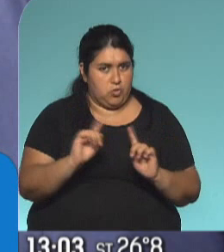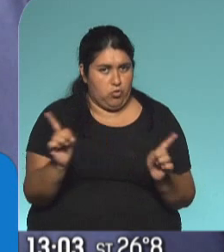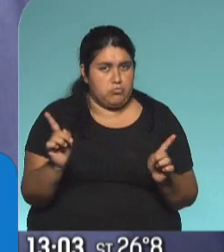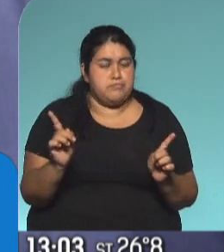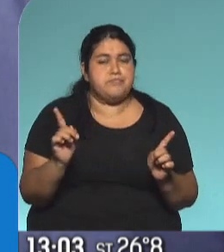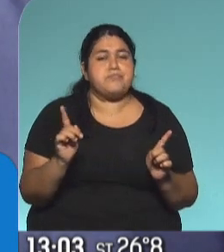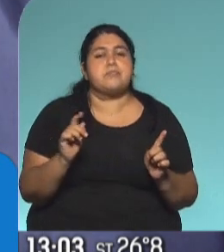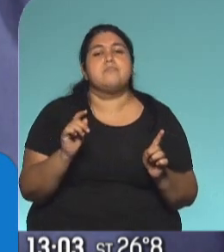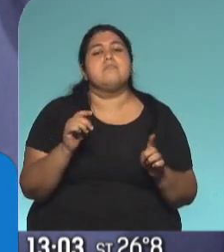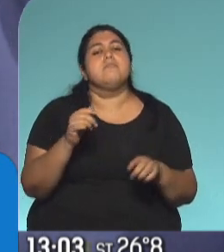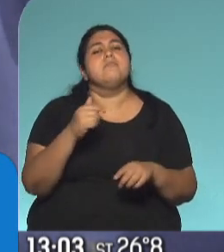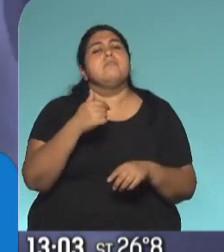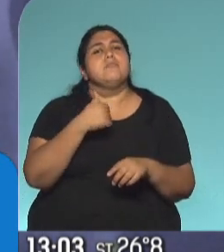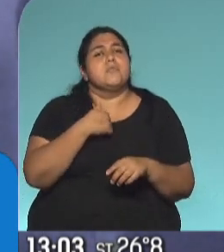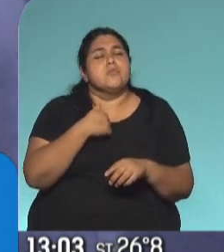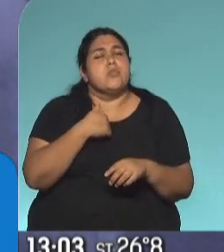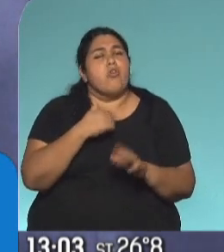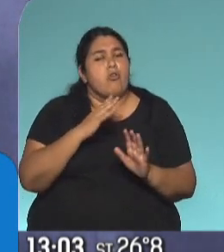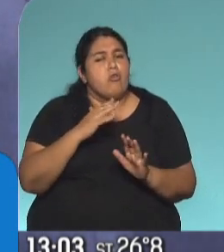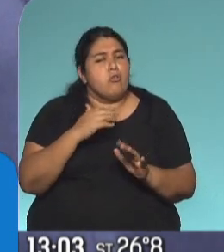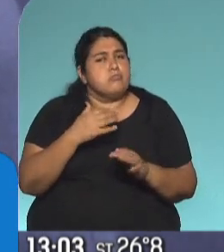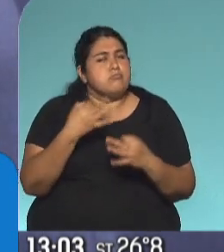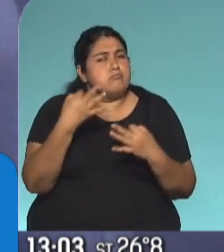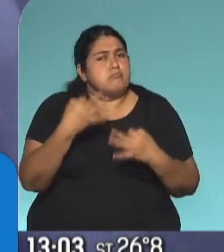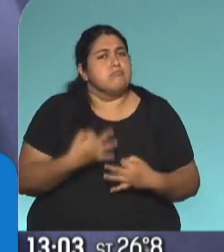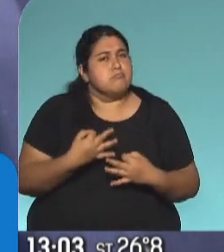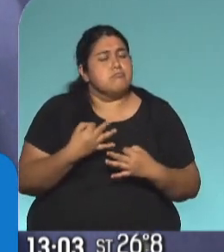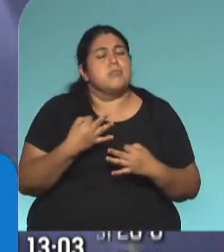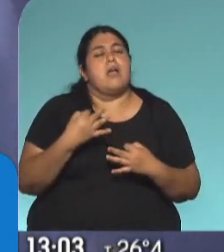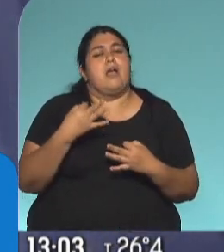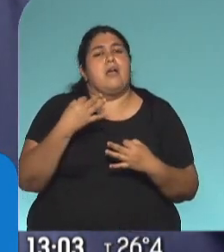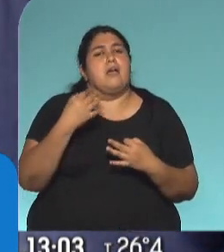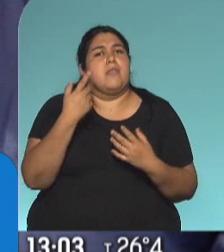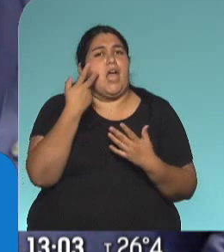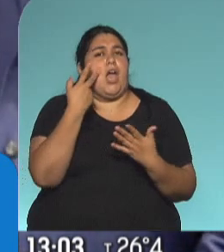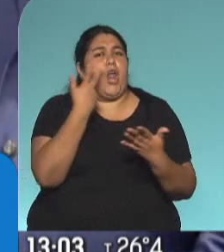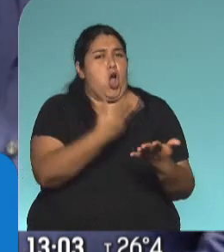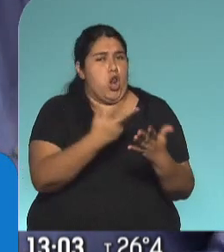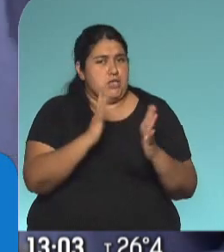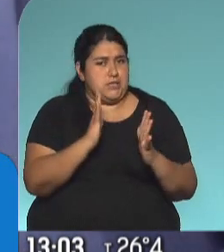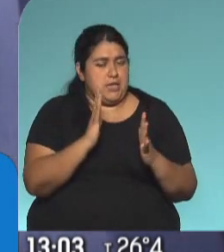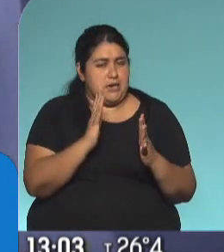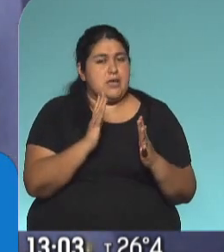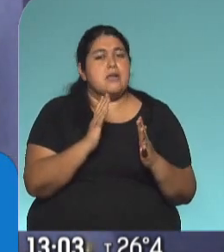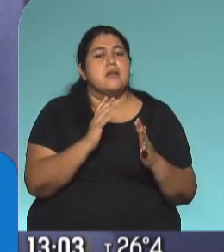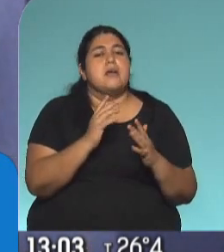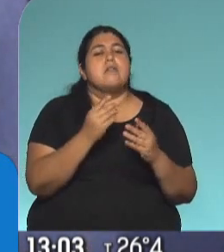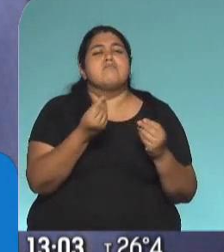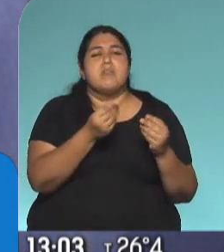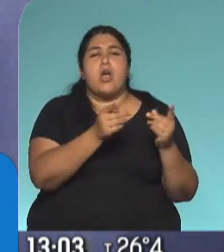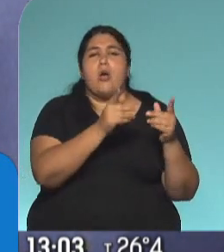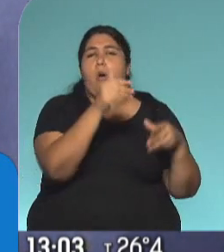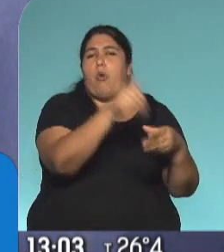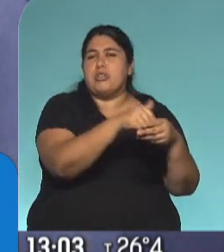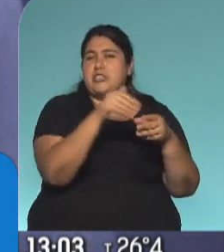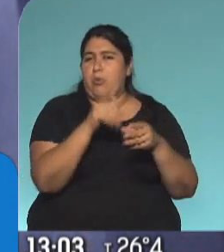porque yo tendré la entereza democrática de reconocer la diferencia,